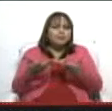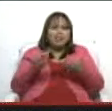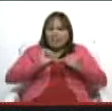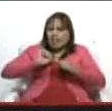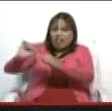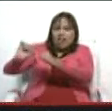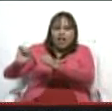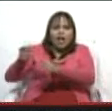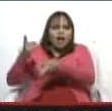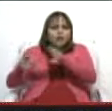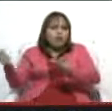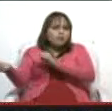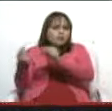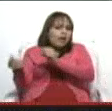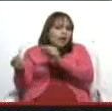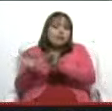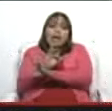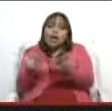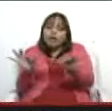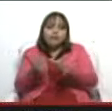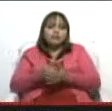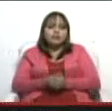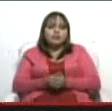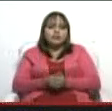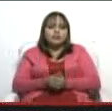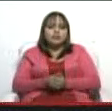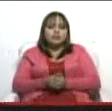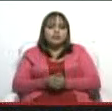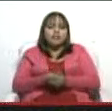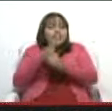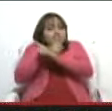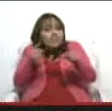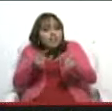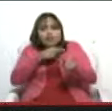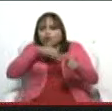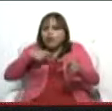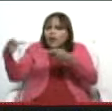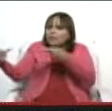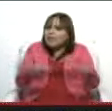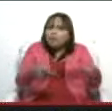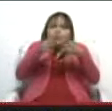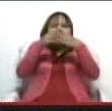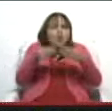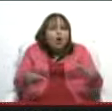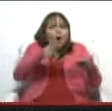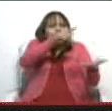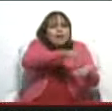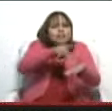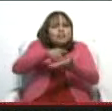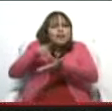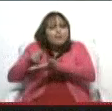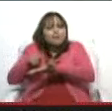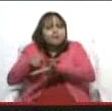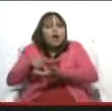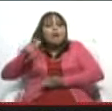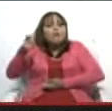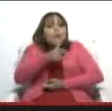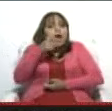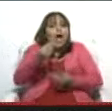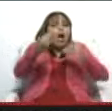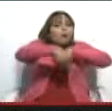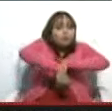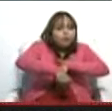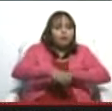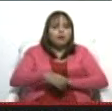rechazando las conversaciones con absolutamente ninguno, por el contrario, que vengan todas y que vengan todos para buscar áreas de